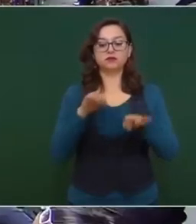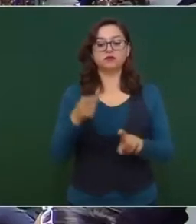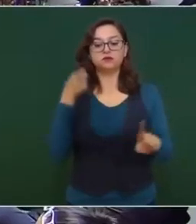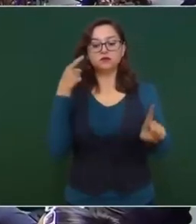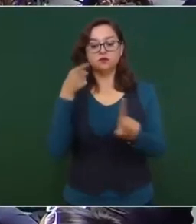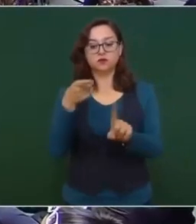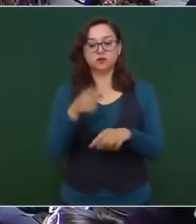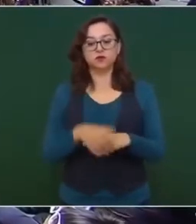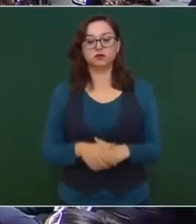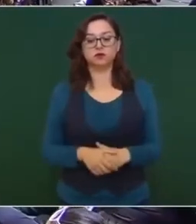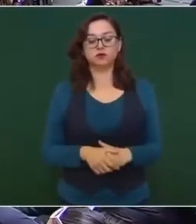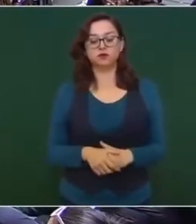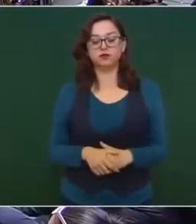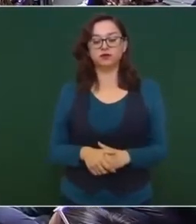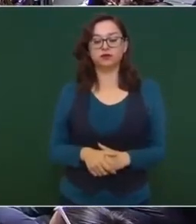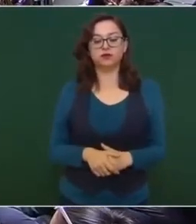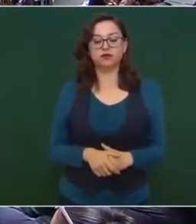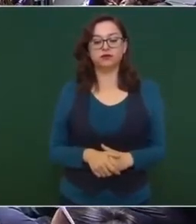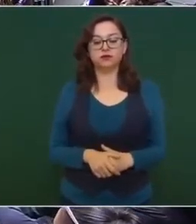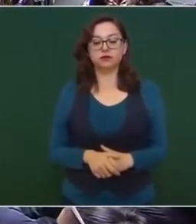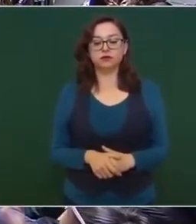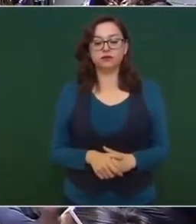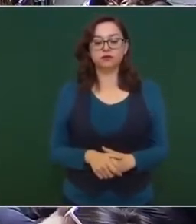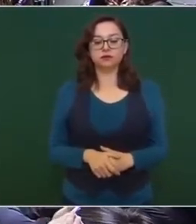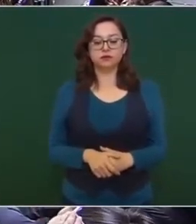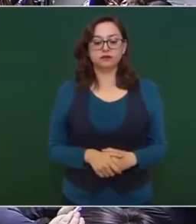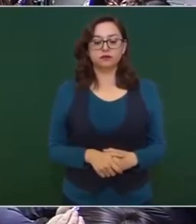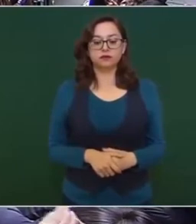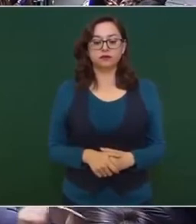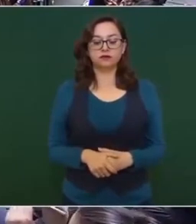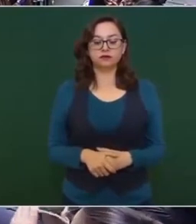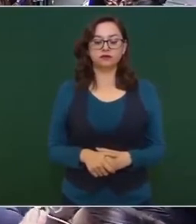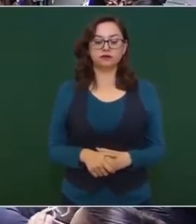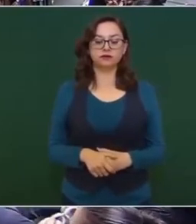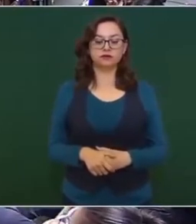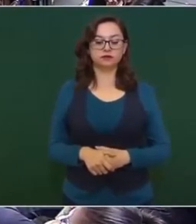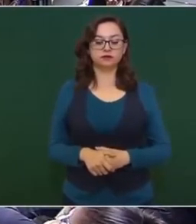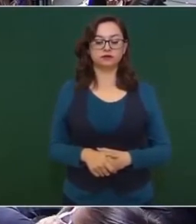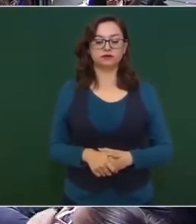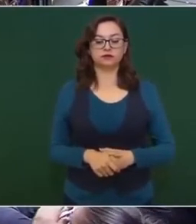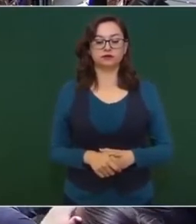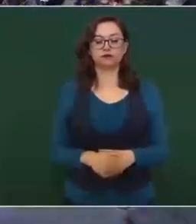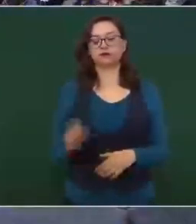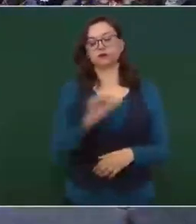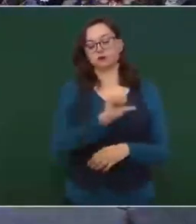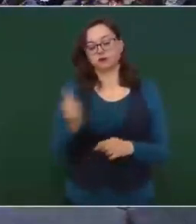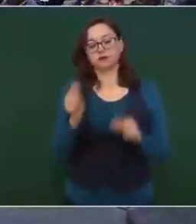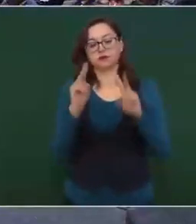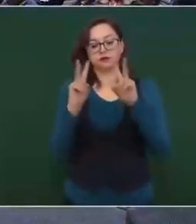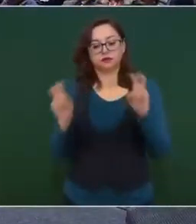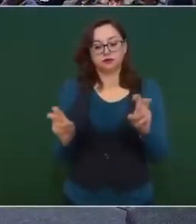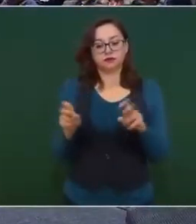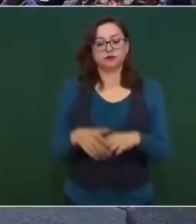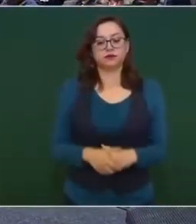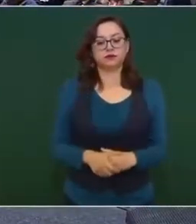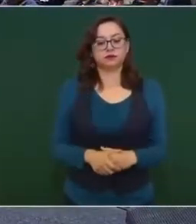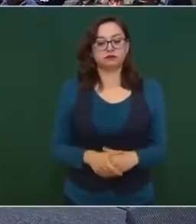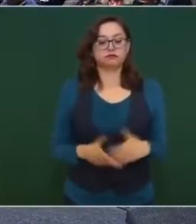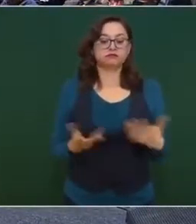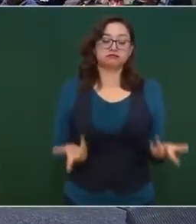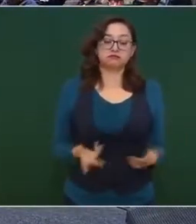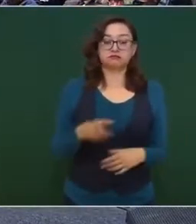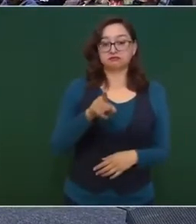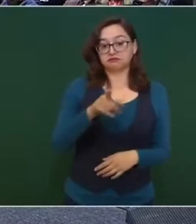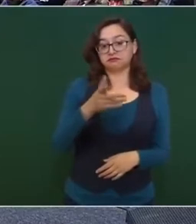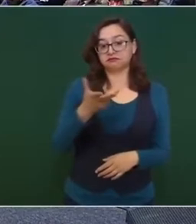En otro tema, señor presidente, usted afirmó que la jefa de gobierno no era su consentida